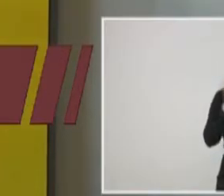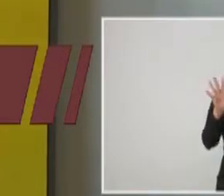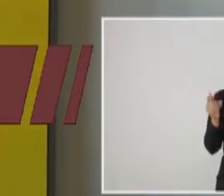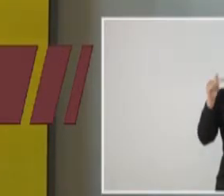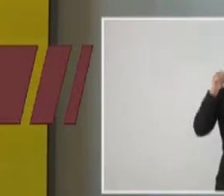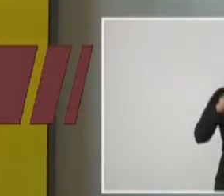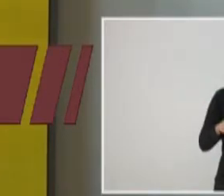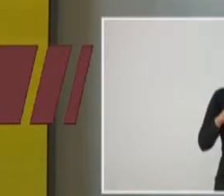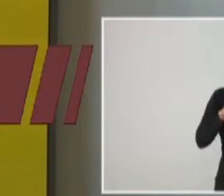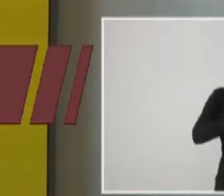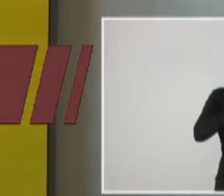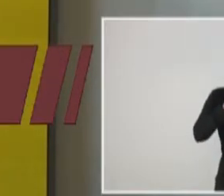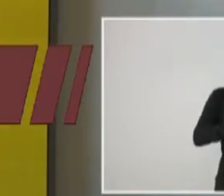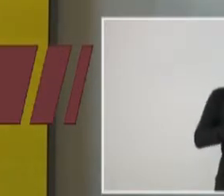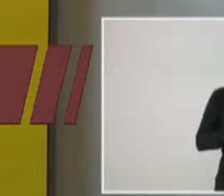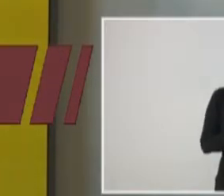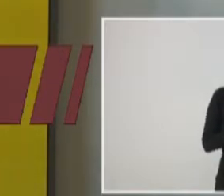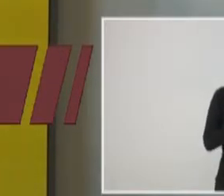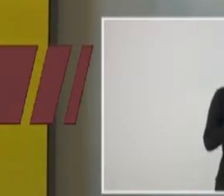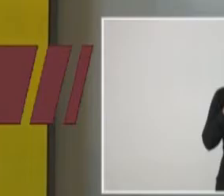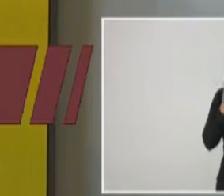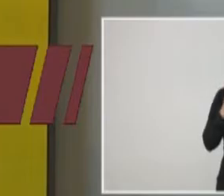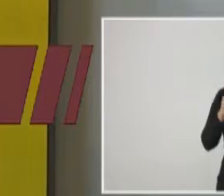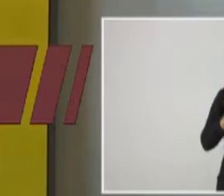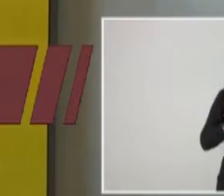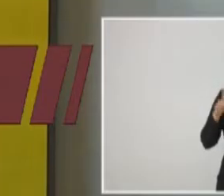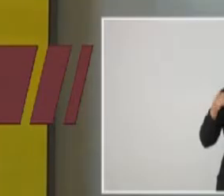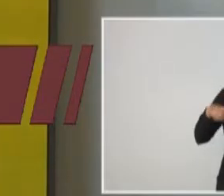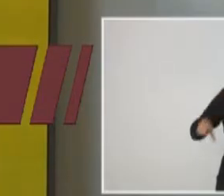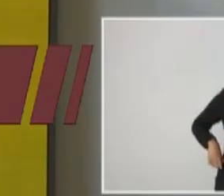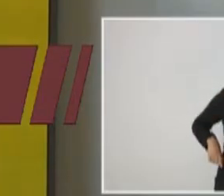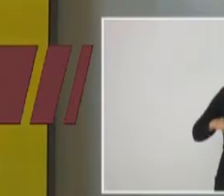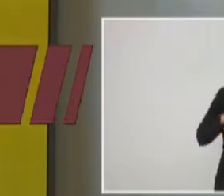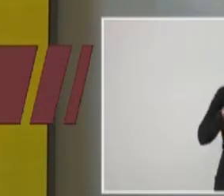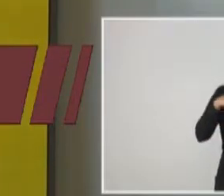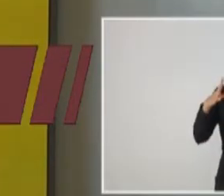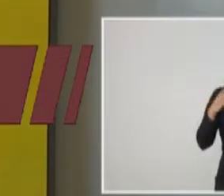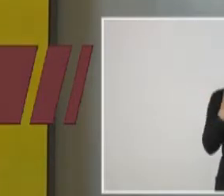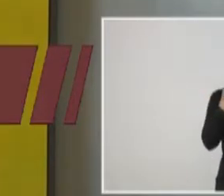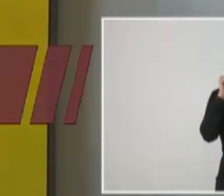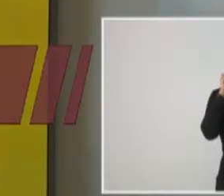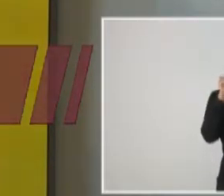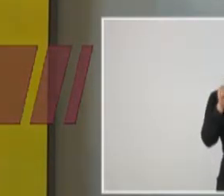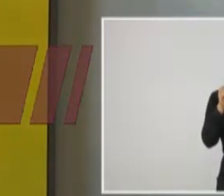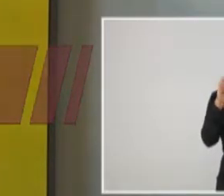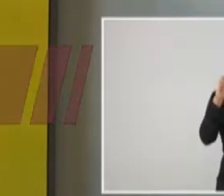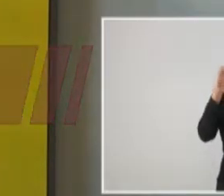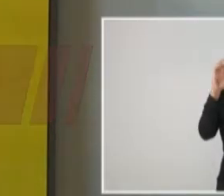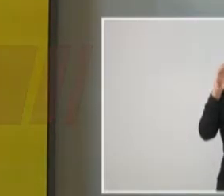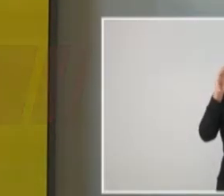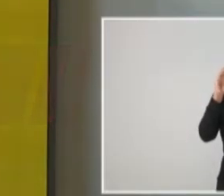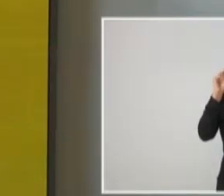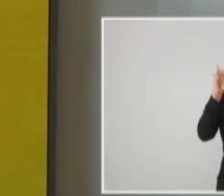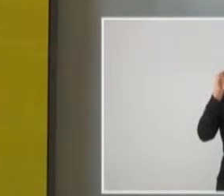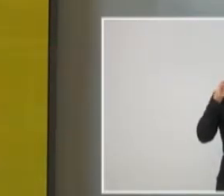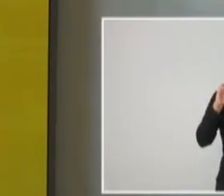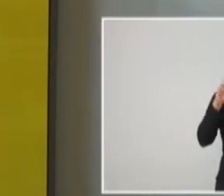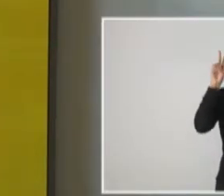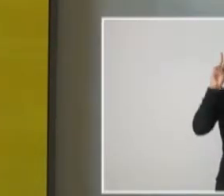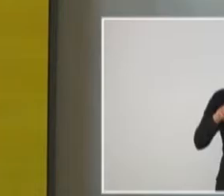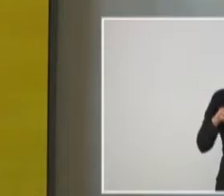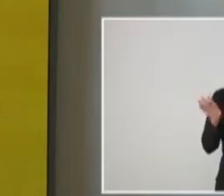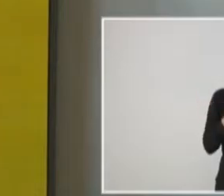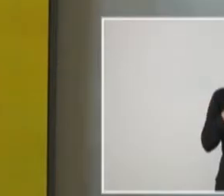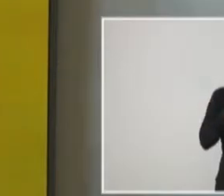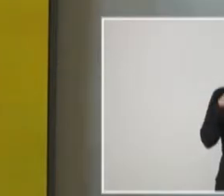el desarrollo económico y la gestión gubernamental, gastar bien y gastar a tiempo, con un gobierno transparente, racional y austero.